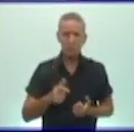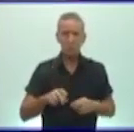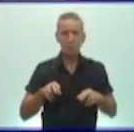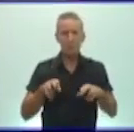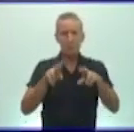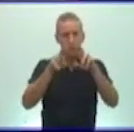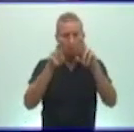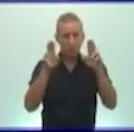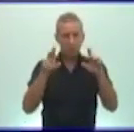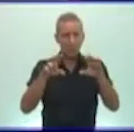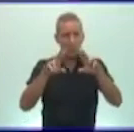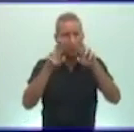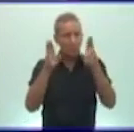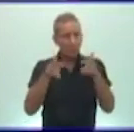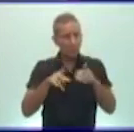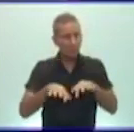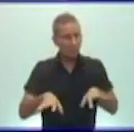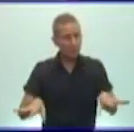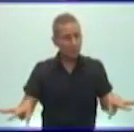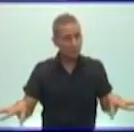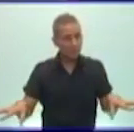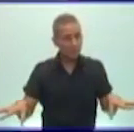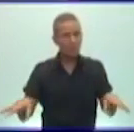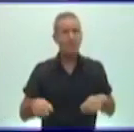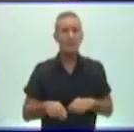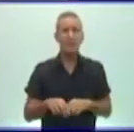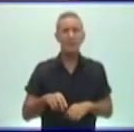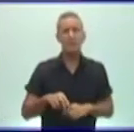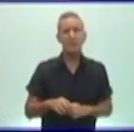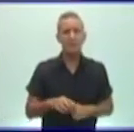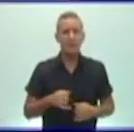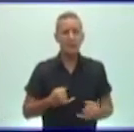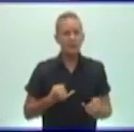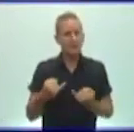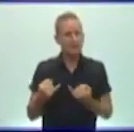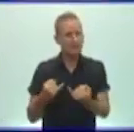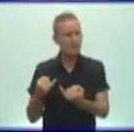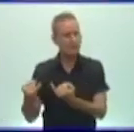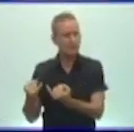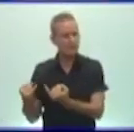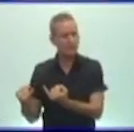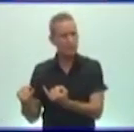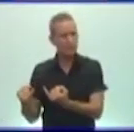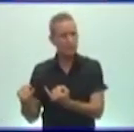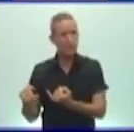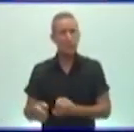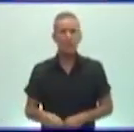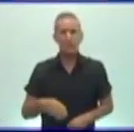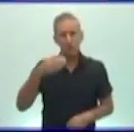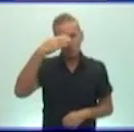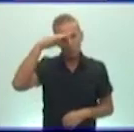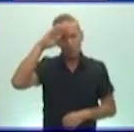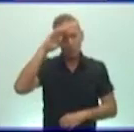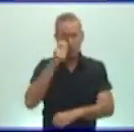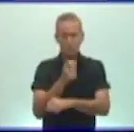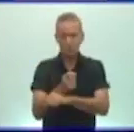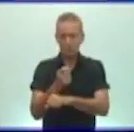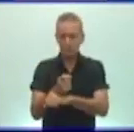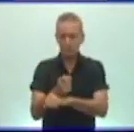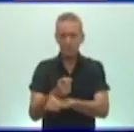consultar los sitios y plataformas digitales e interactuar con los guías y conductores virtuales.